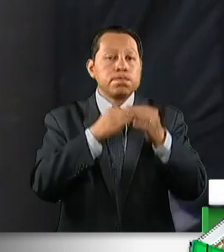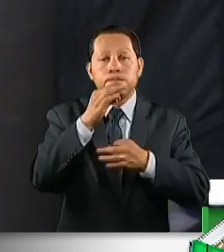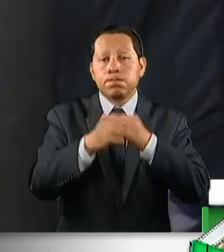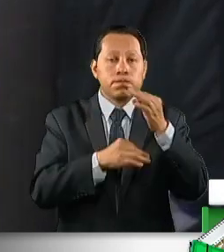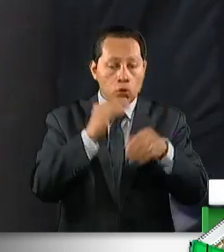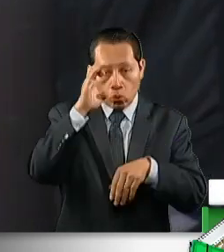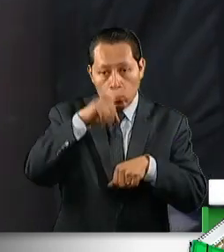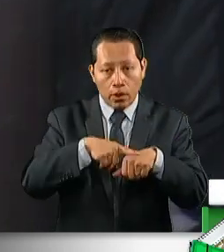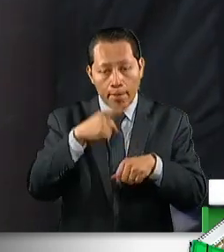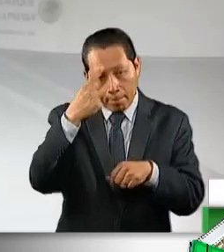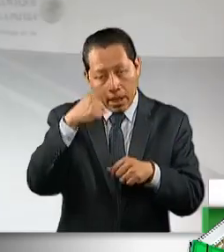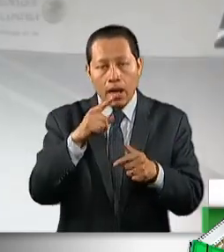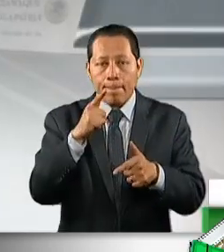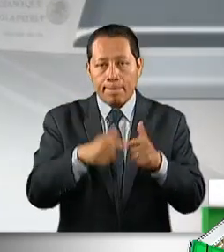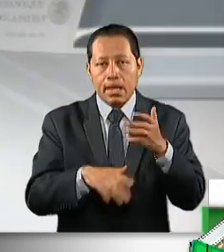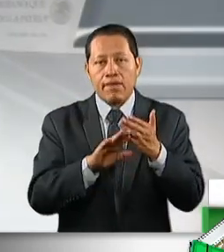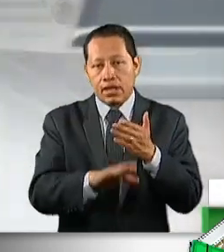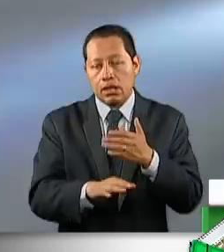extorsiones